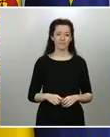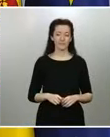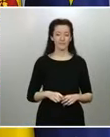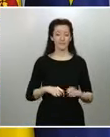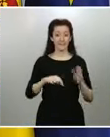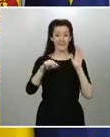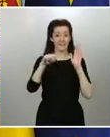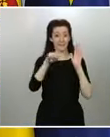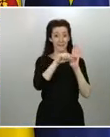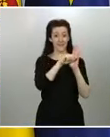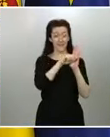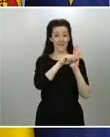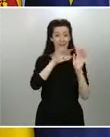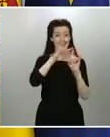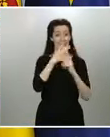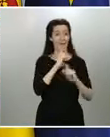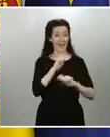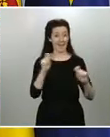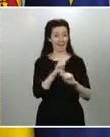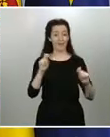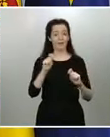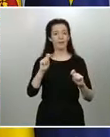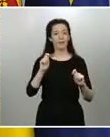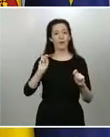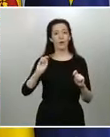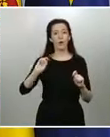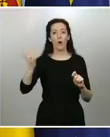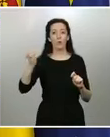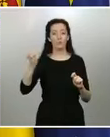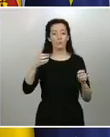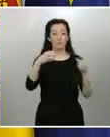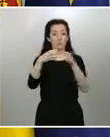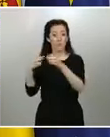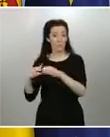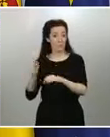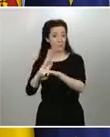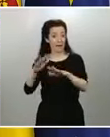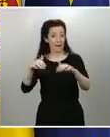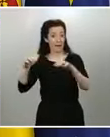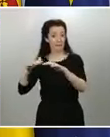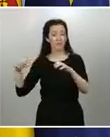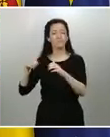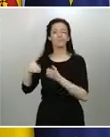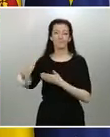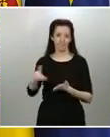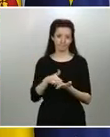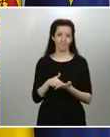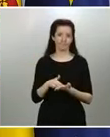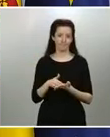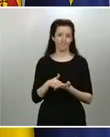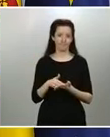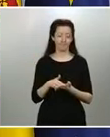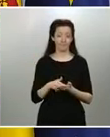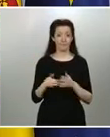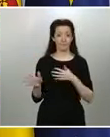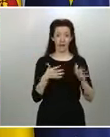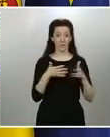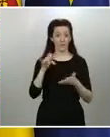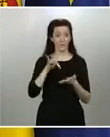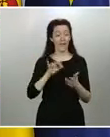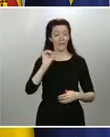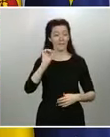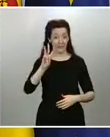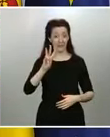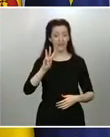parlamentarias que un día antes de su aprobación el 13 de marzo surgían al gobierno a